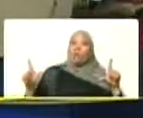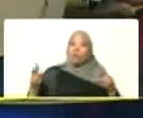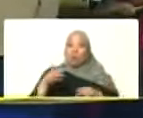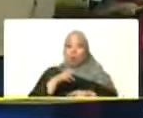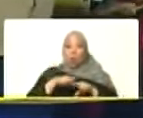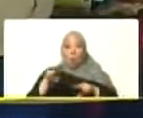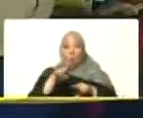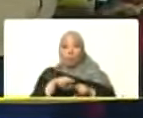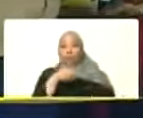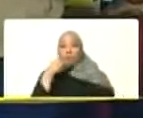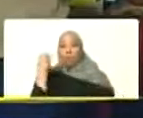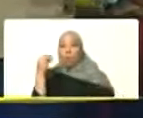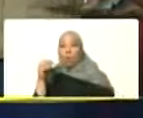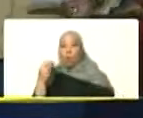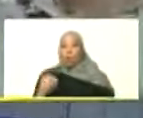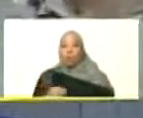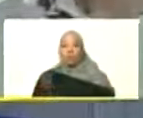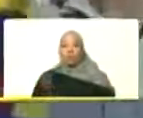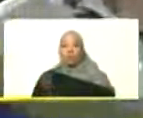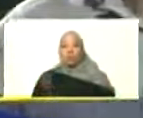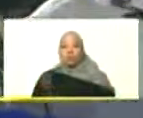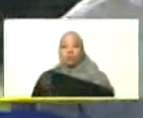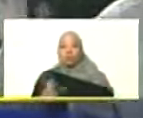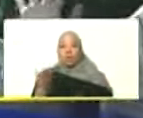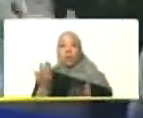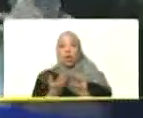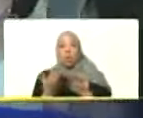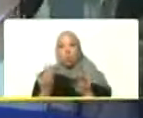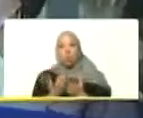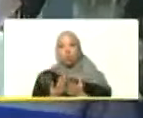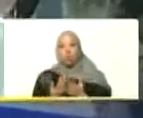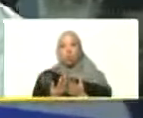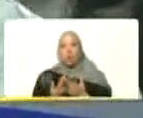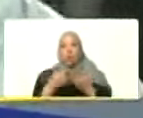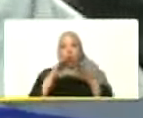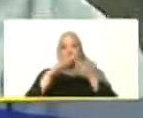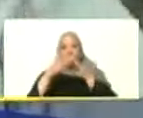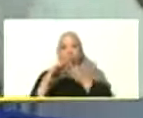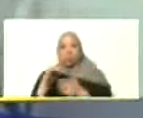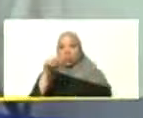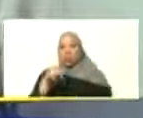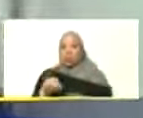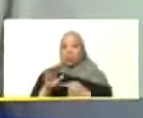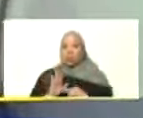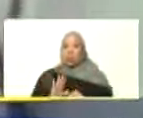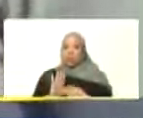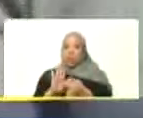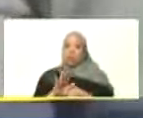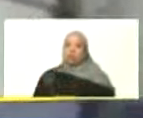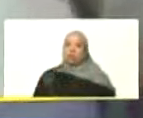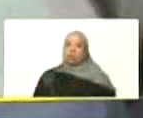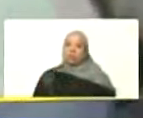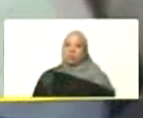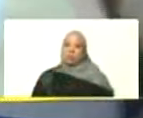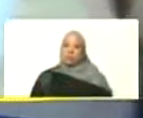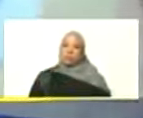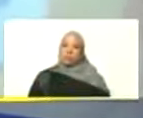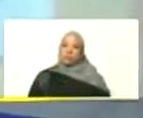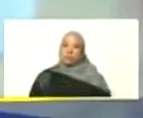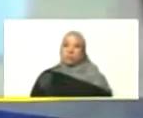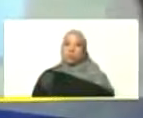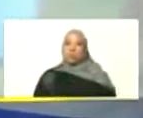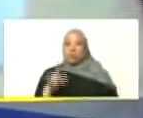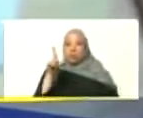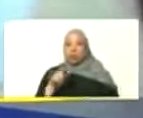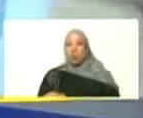OVE. Sé poco de muchachos que han tomado esta escuela juntamente con los consejos comunales. Y aquí te muestro, mi presidente, la Bricó, porque aquí también está